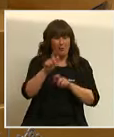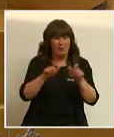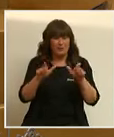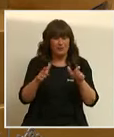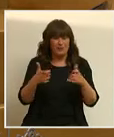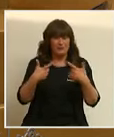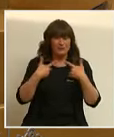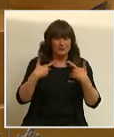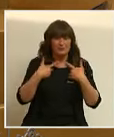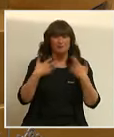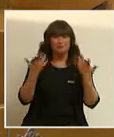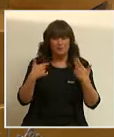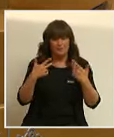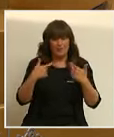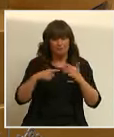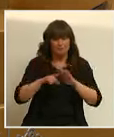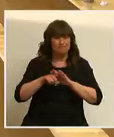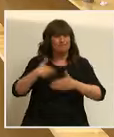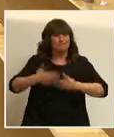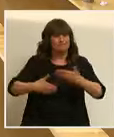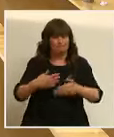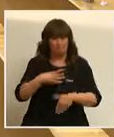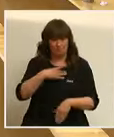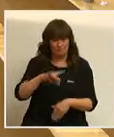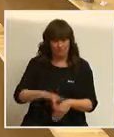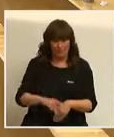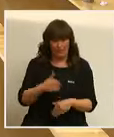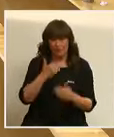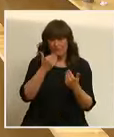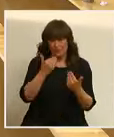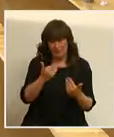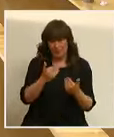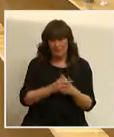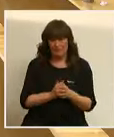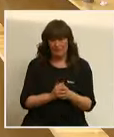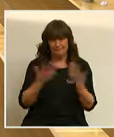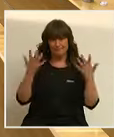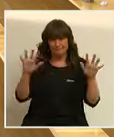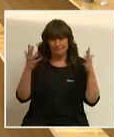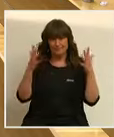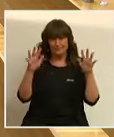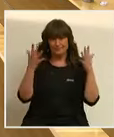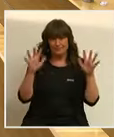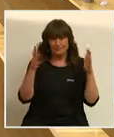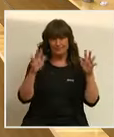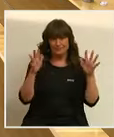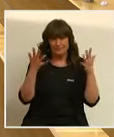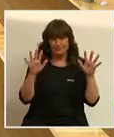seguir adelante. Muchas gracias.